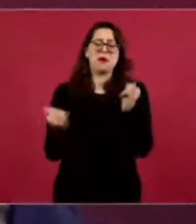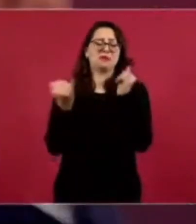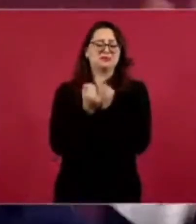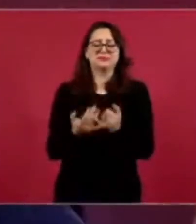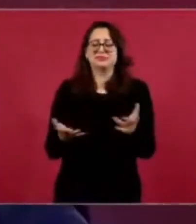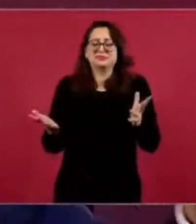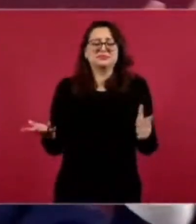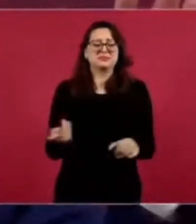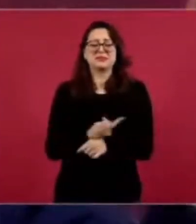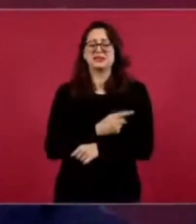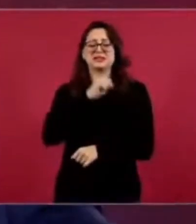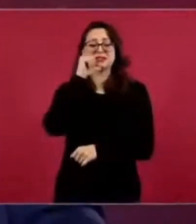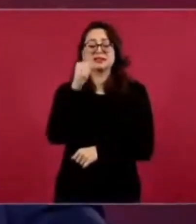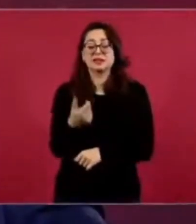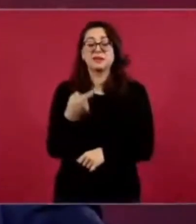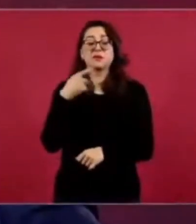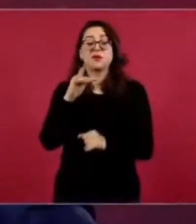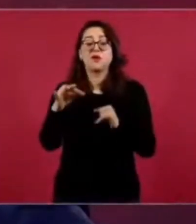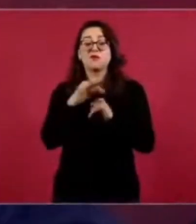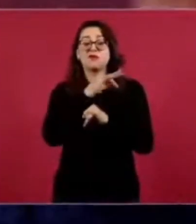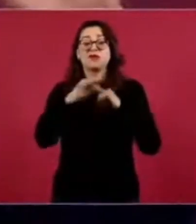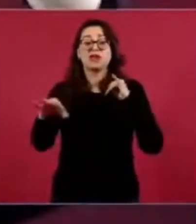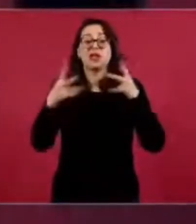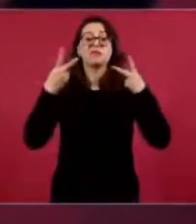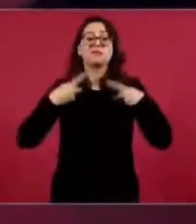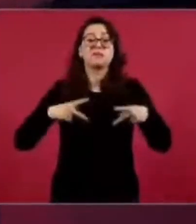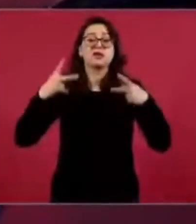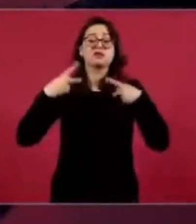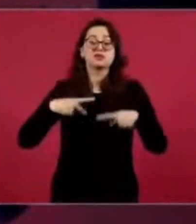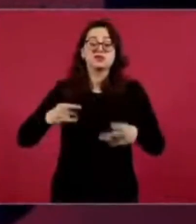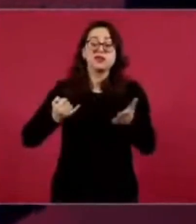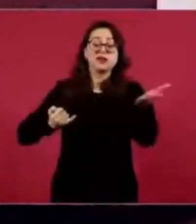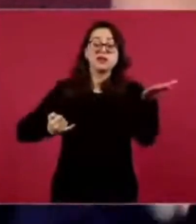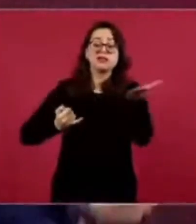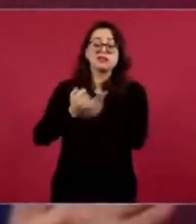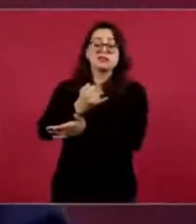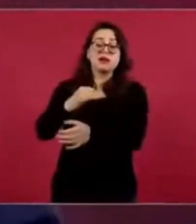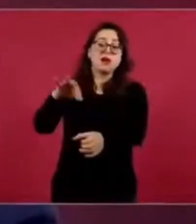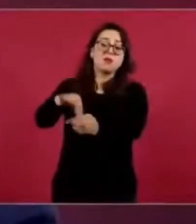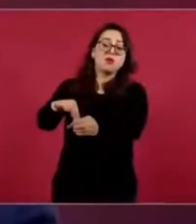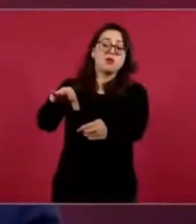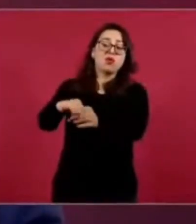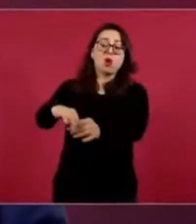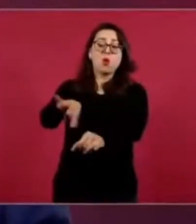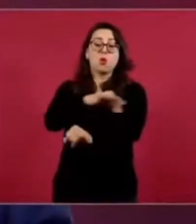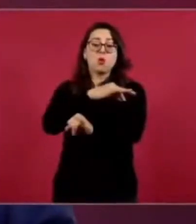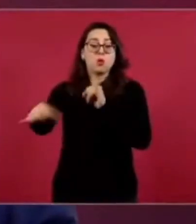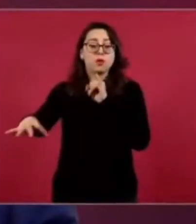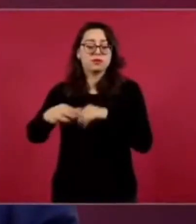problema. Es la gente la que va a decidir. Es como ahora que fui a la montaña de Guerrero,